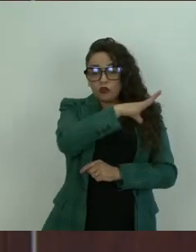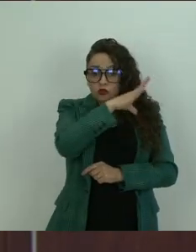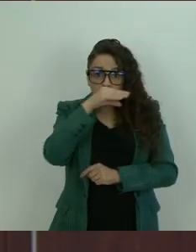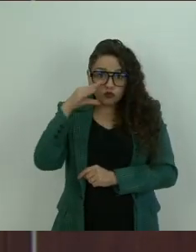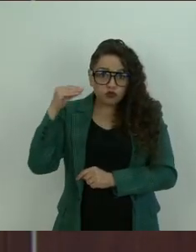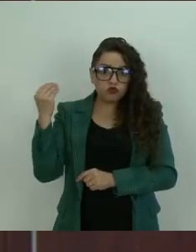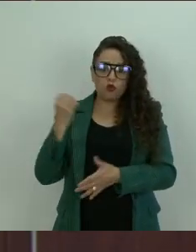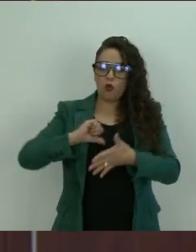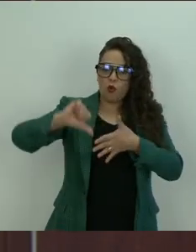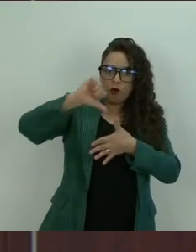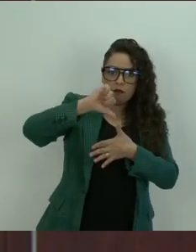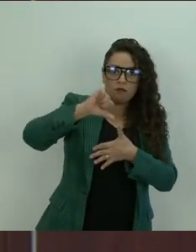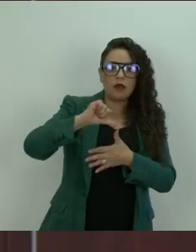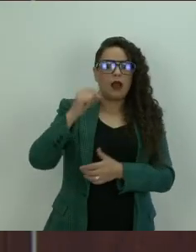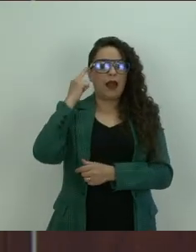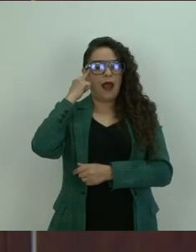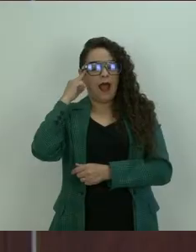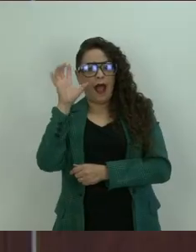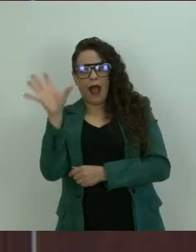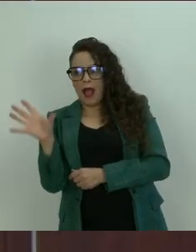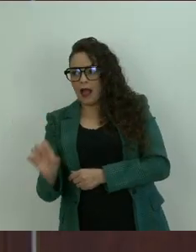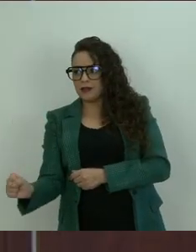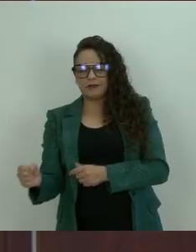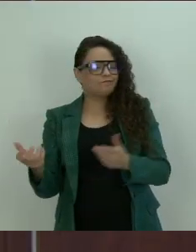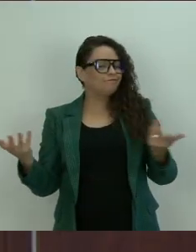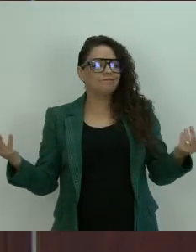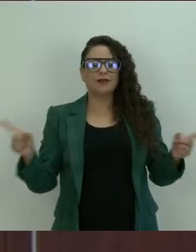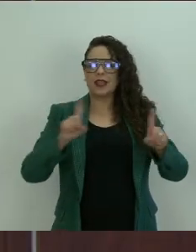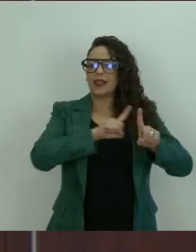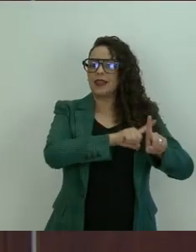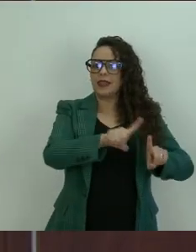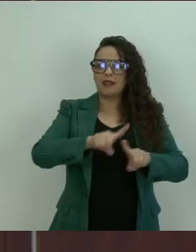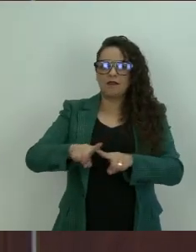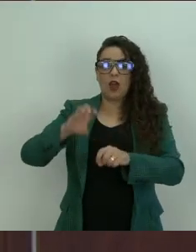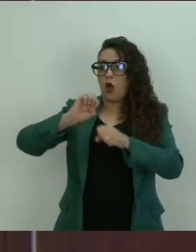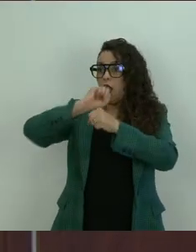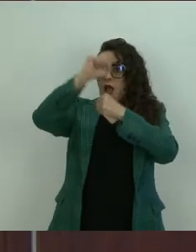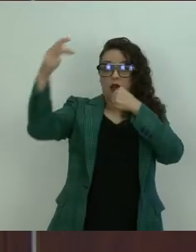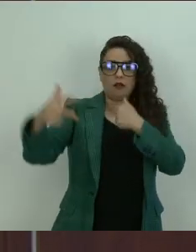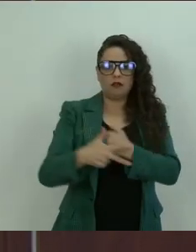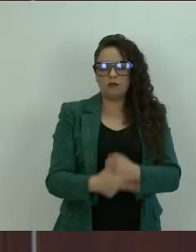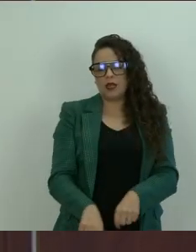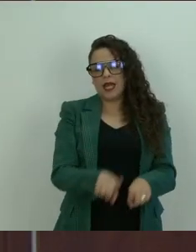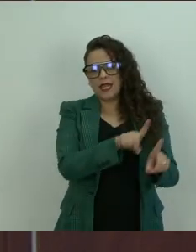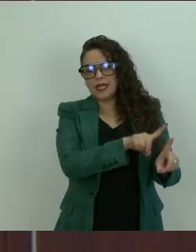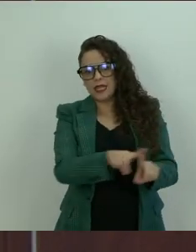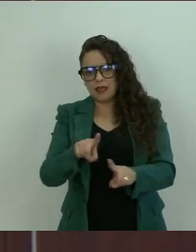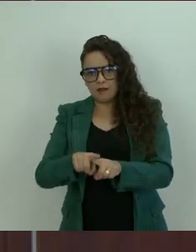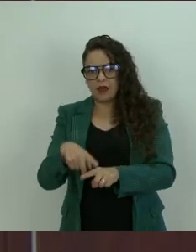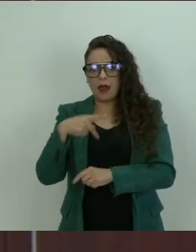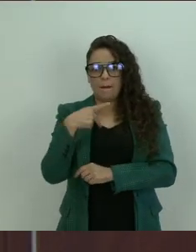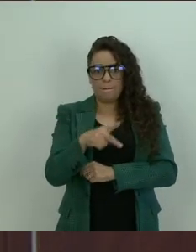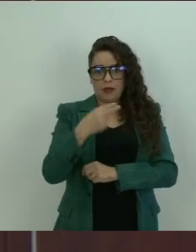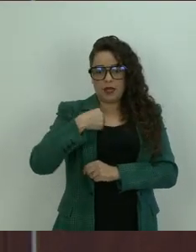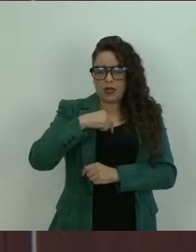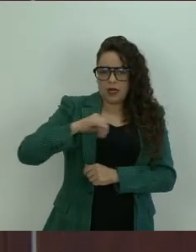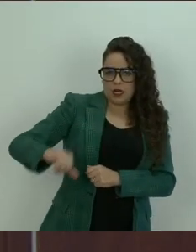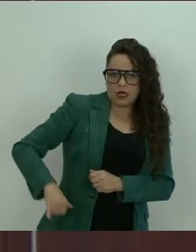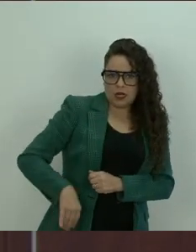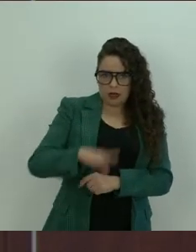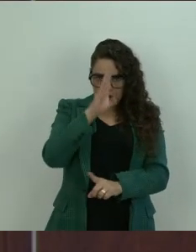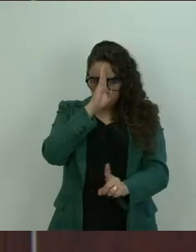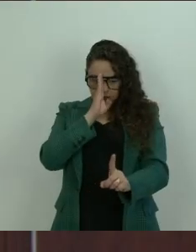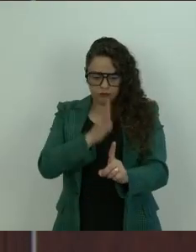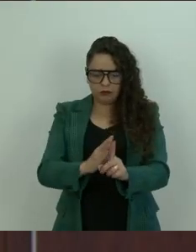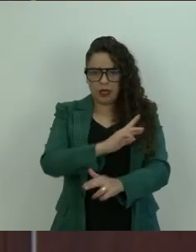Asia o algunas europeas. Pero enfrentándonos a la región, que es lo que nos importa, América Latina